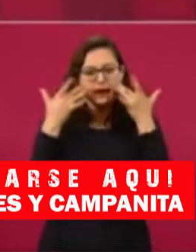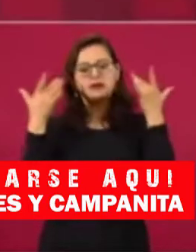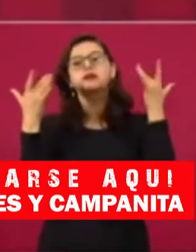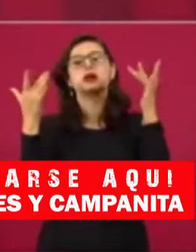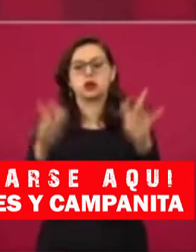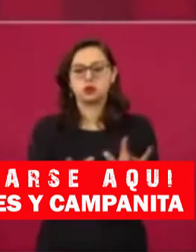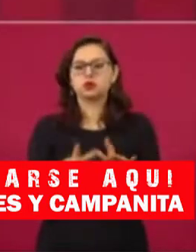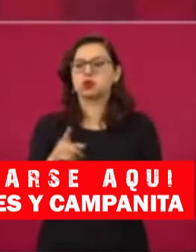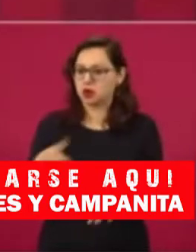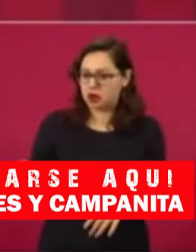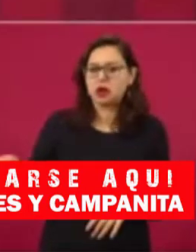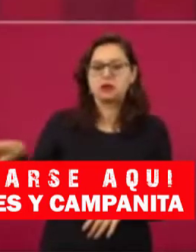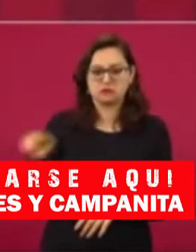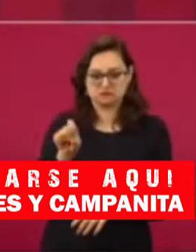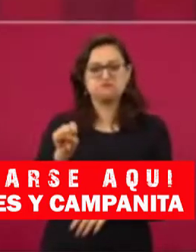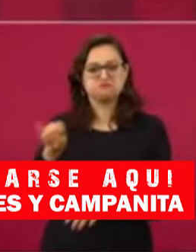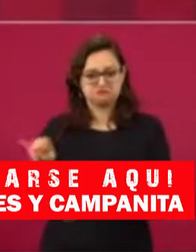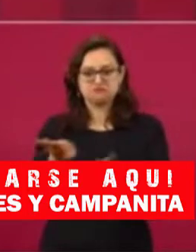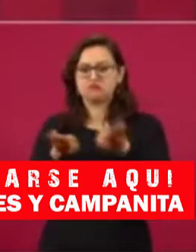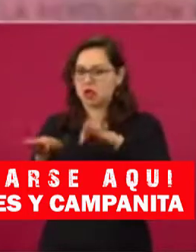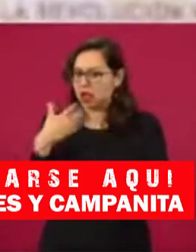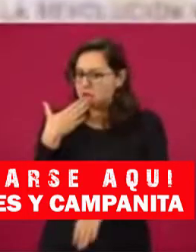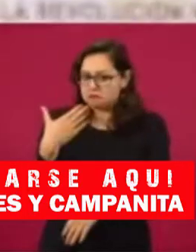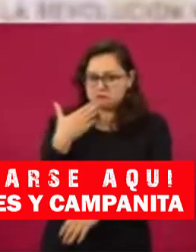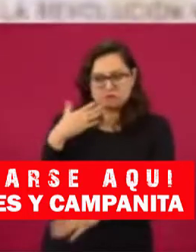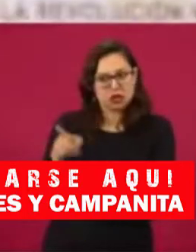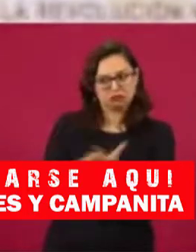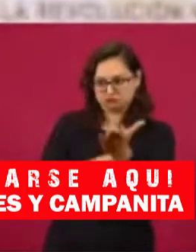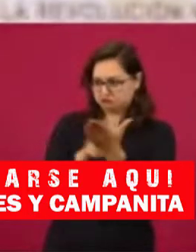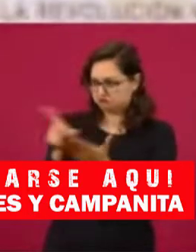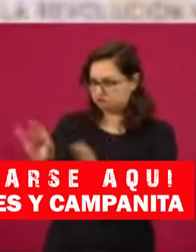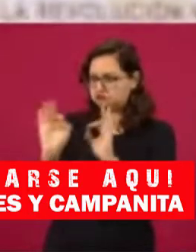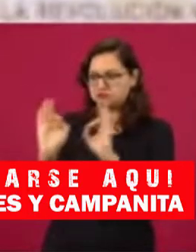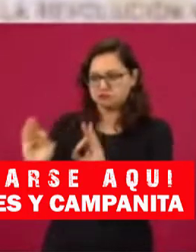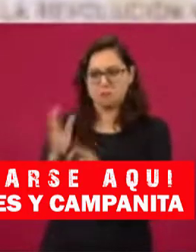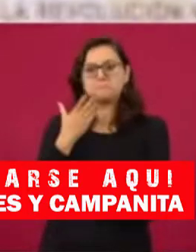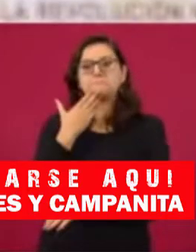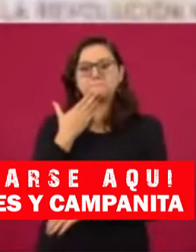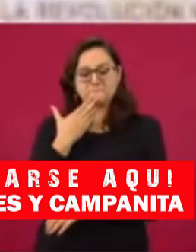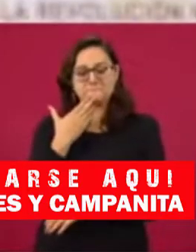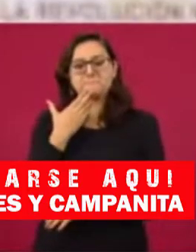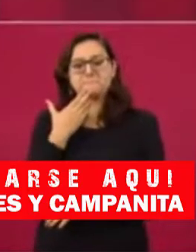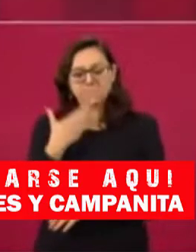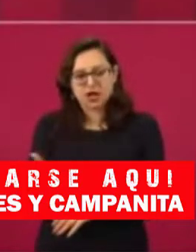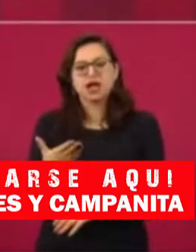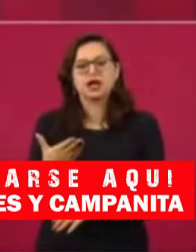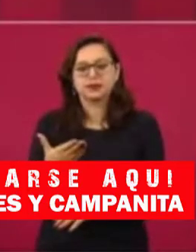del presidente, y tienen todo su derecho. ¿Qué más?